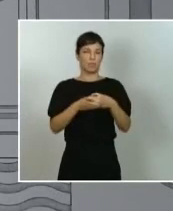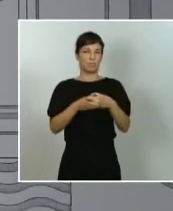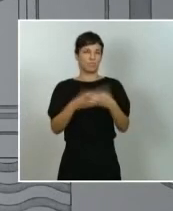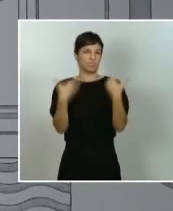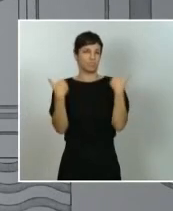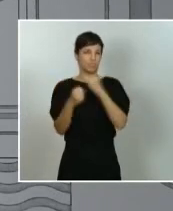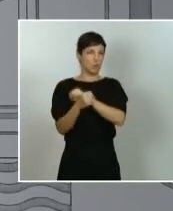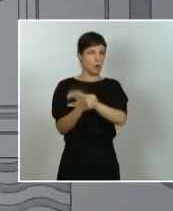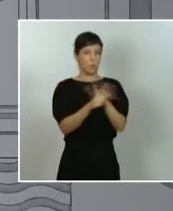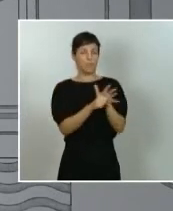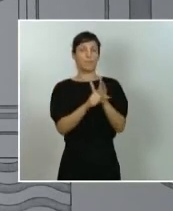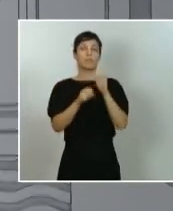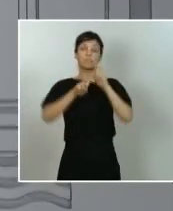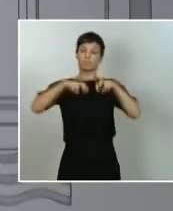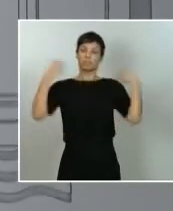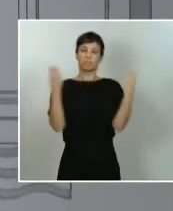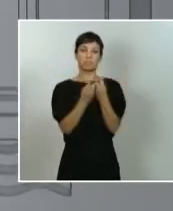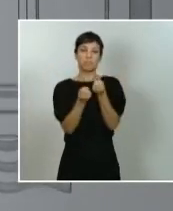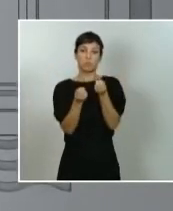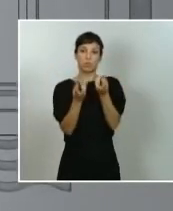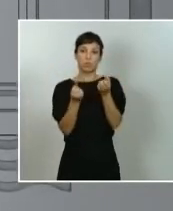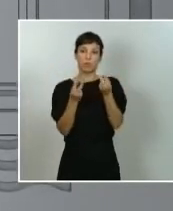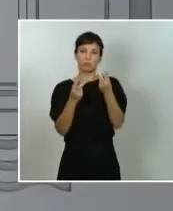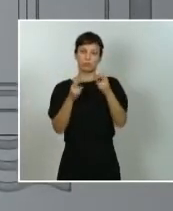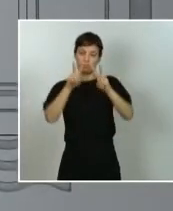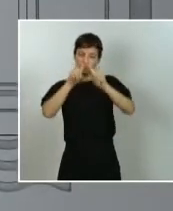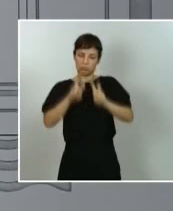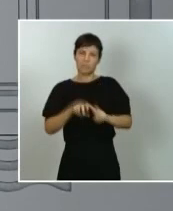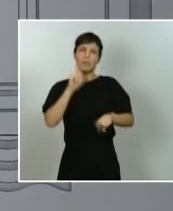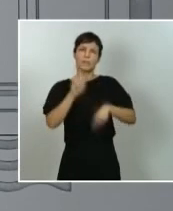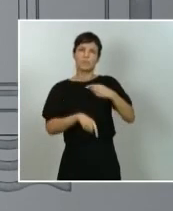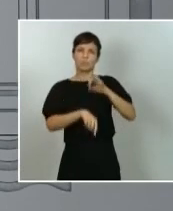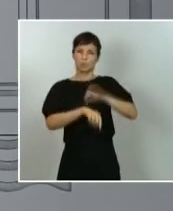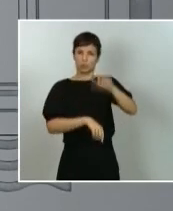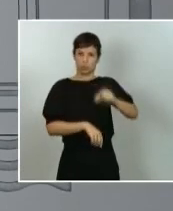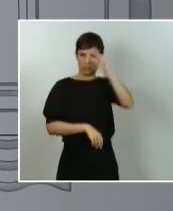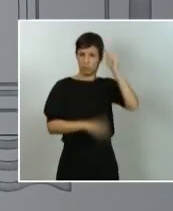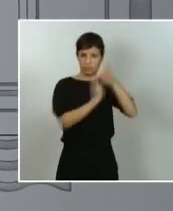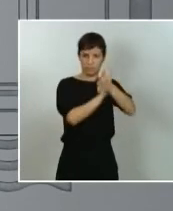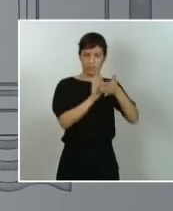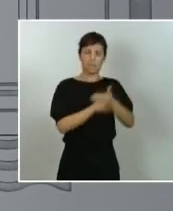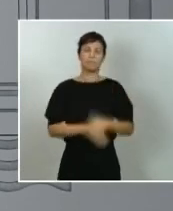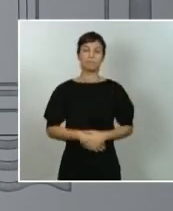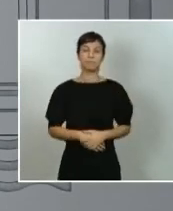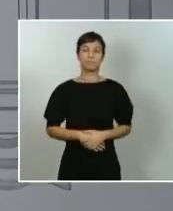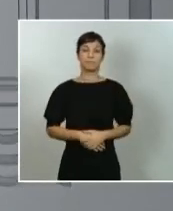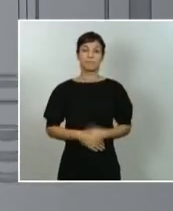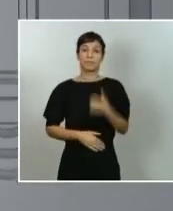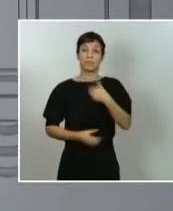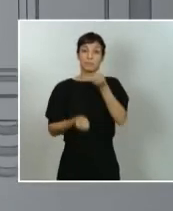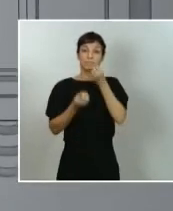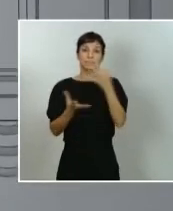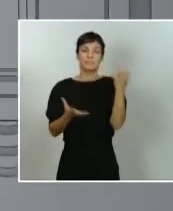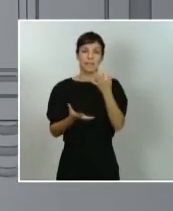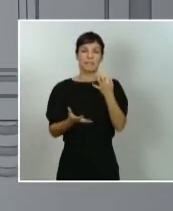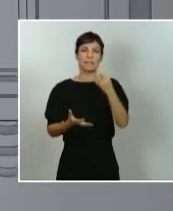expertos. Y que, bueno, yo es que creo que aquí no hablamos de partido, aquí al fin y al cabo lo que estamos hablando es de personas y de salvar al